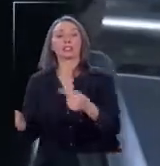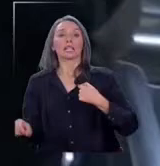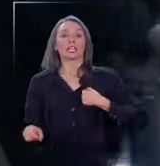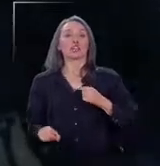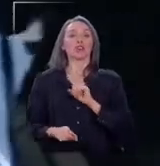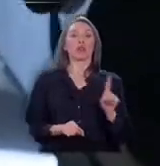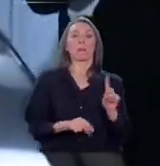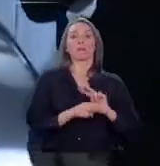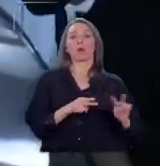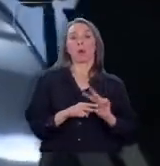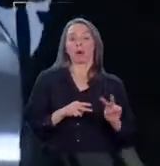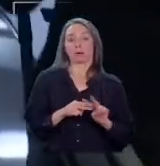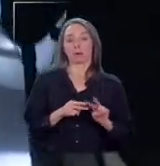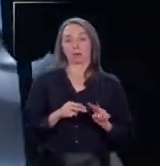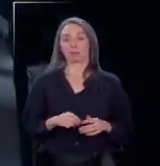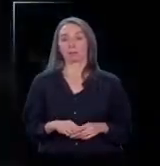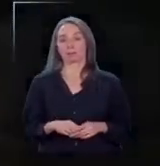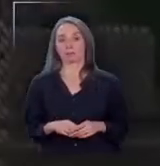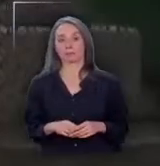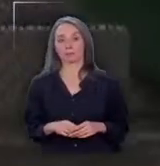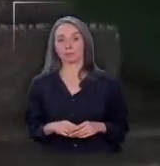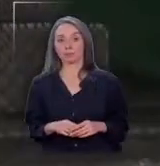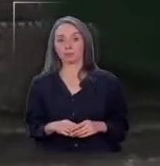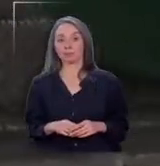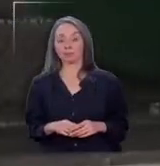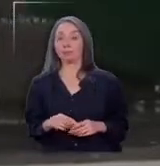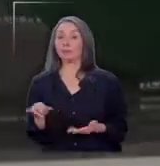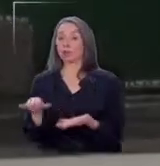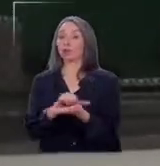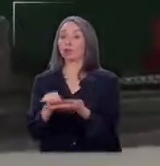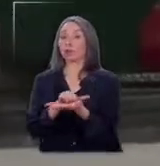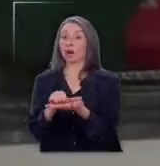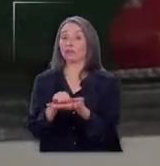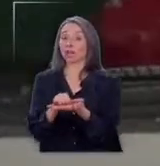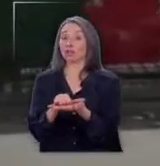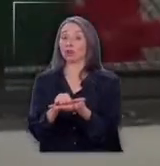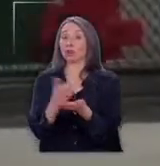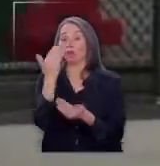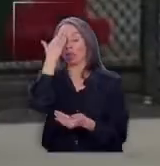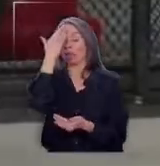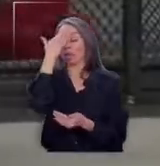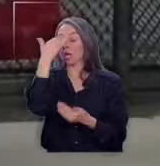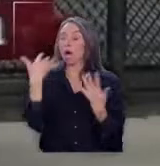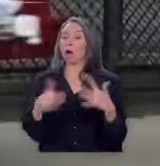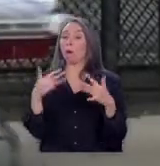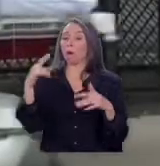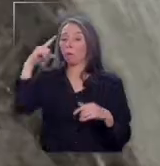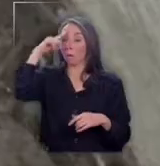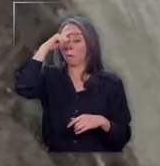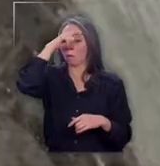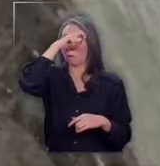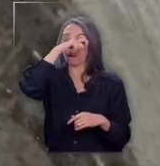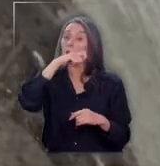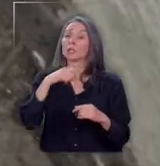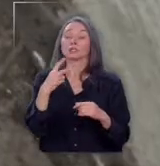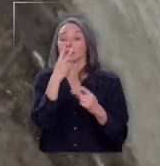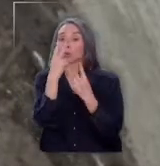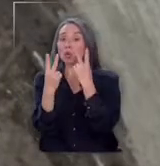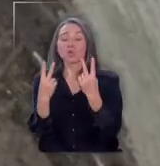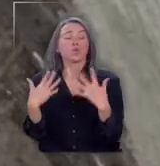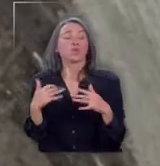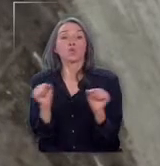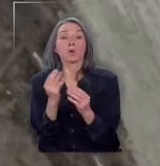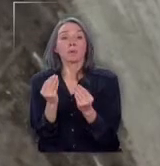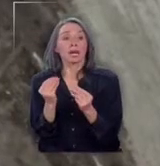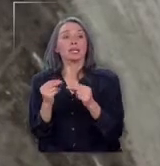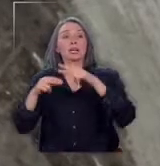tampoco haría es que Nueva York uros la situación llegó a niveles alarmantes cuando